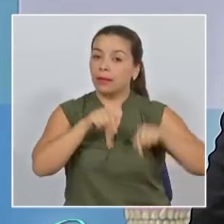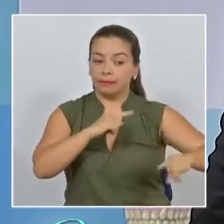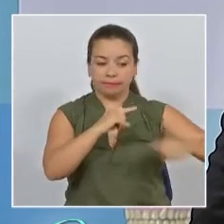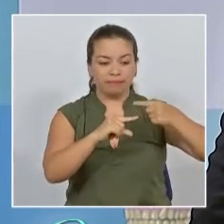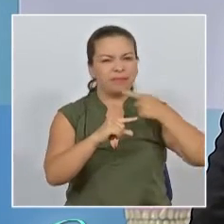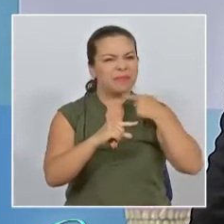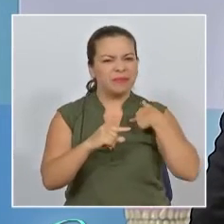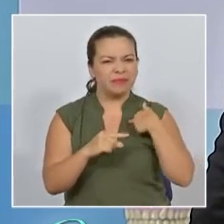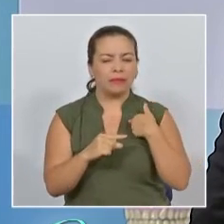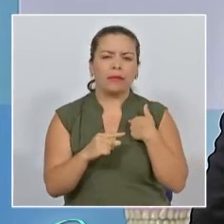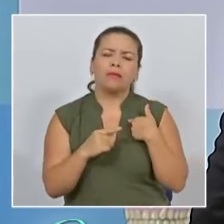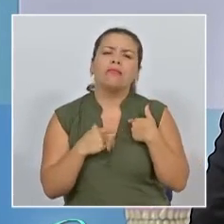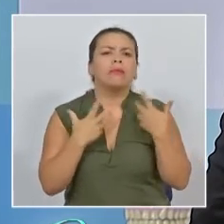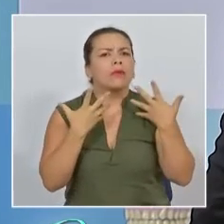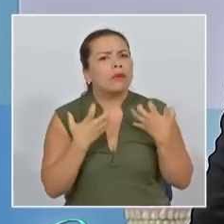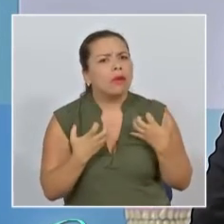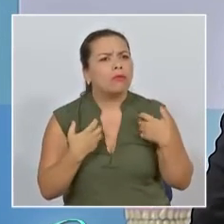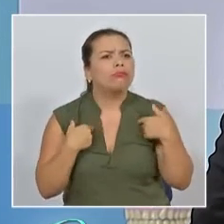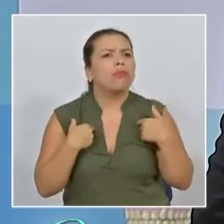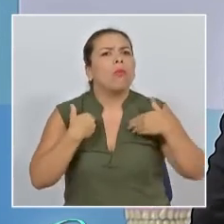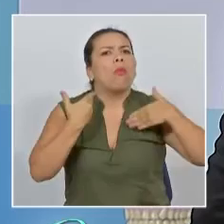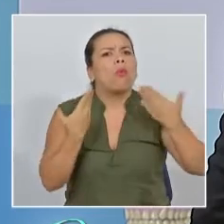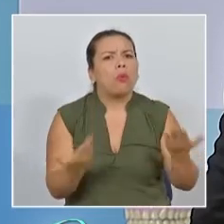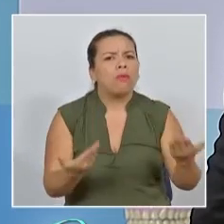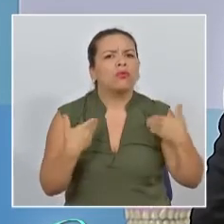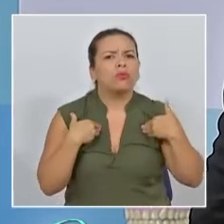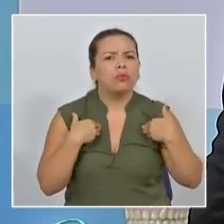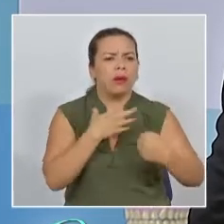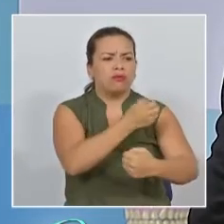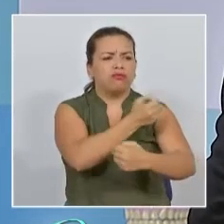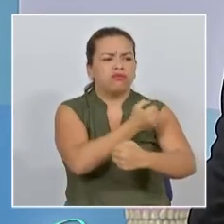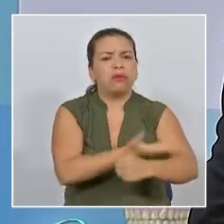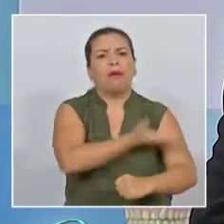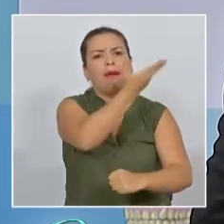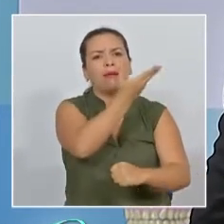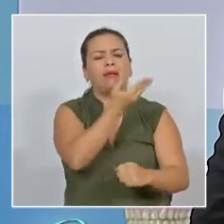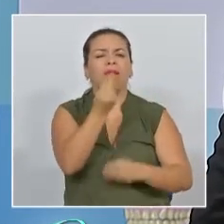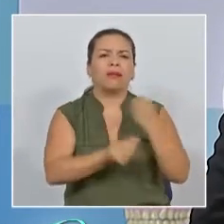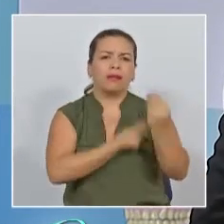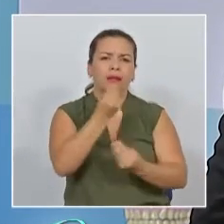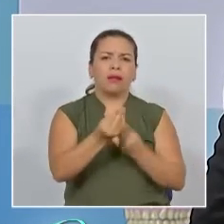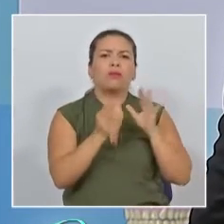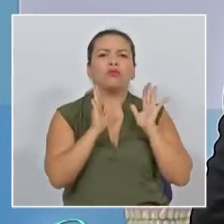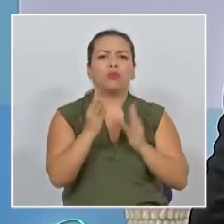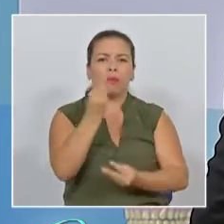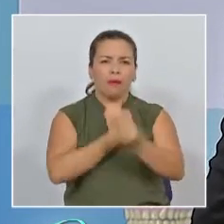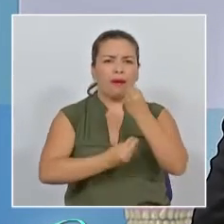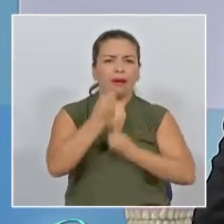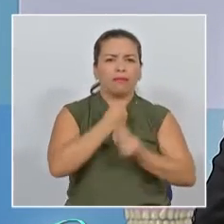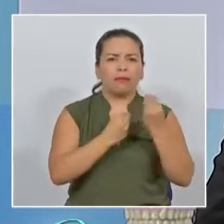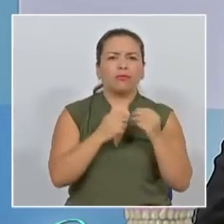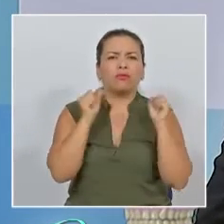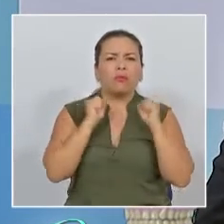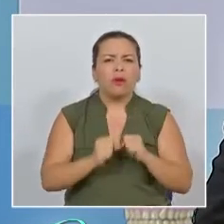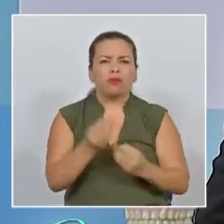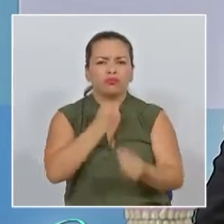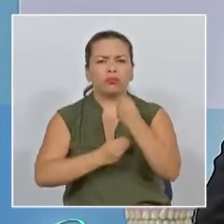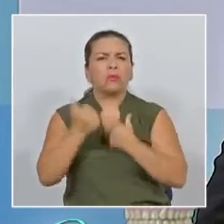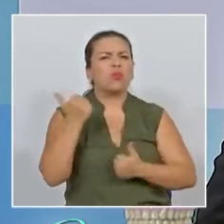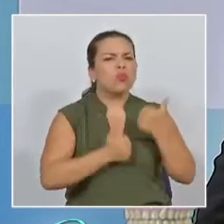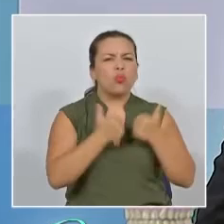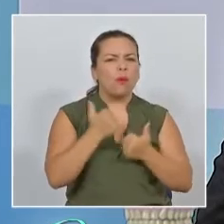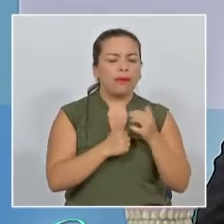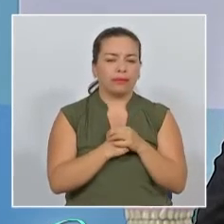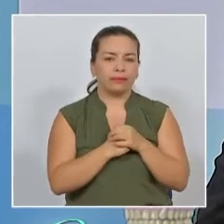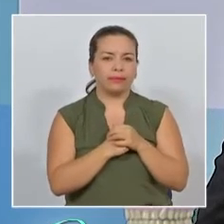quiero saber qué tratamiento me recomienda para la presión alta y qué alimentos puedo consumir.